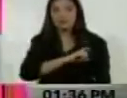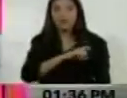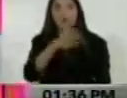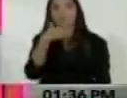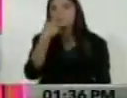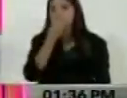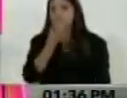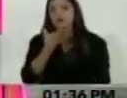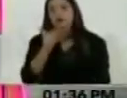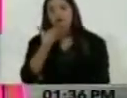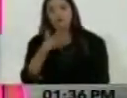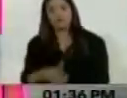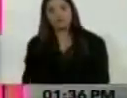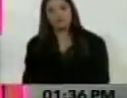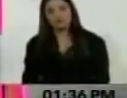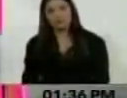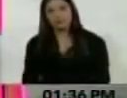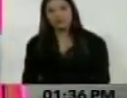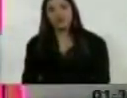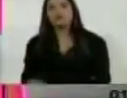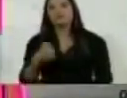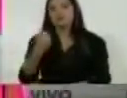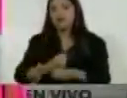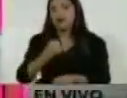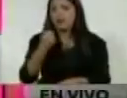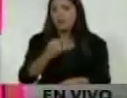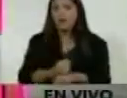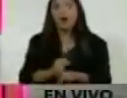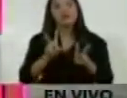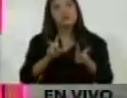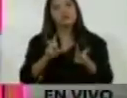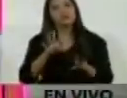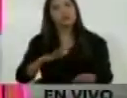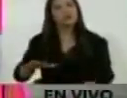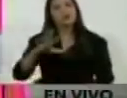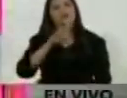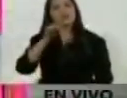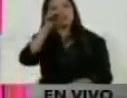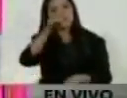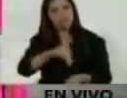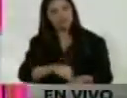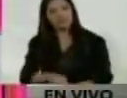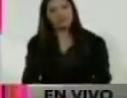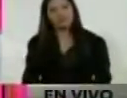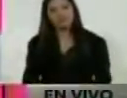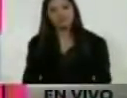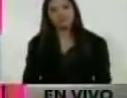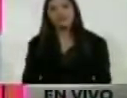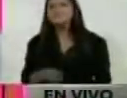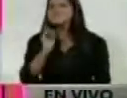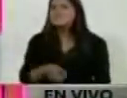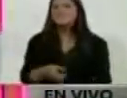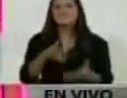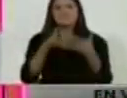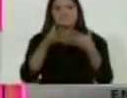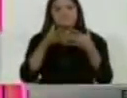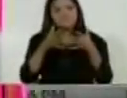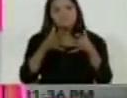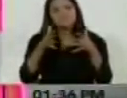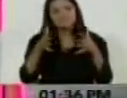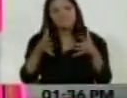precioso, de trabajo, de un nuevo espíritu nacional, que tiene que ir abriéndose